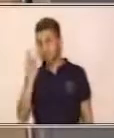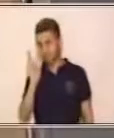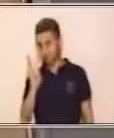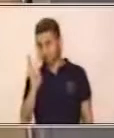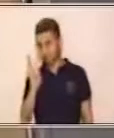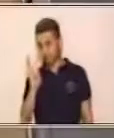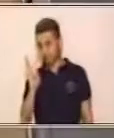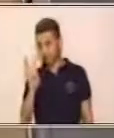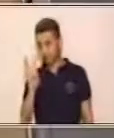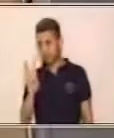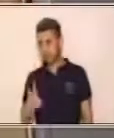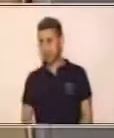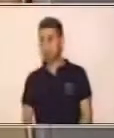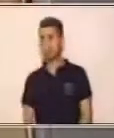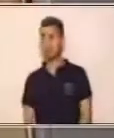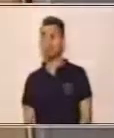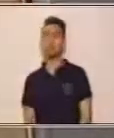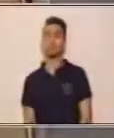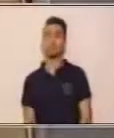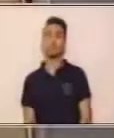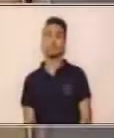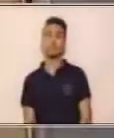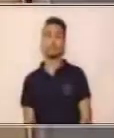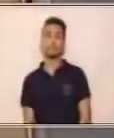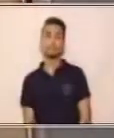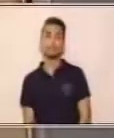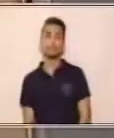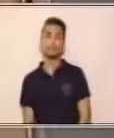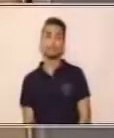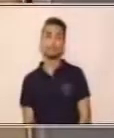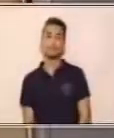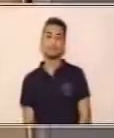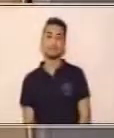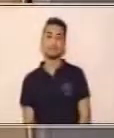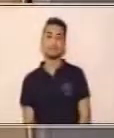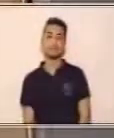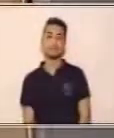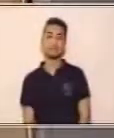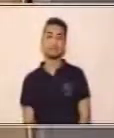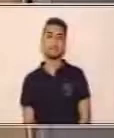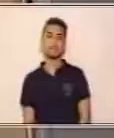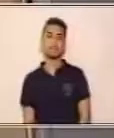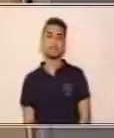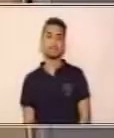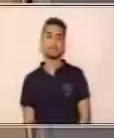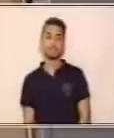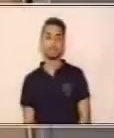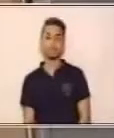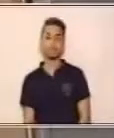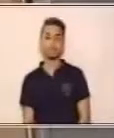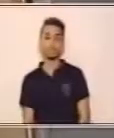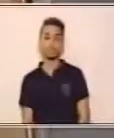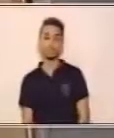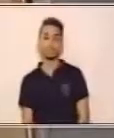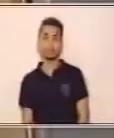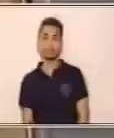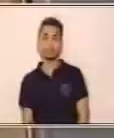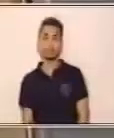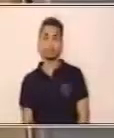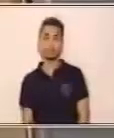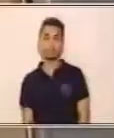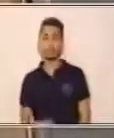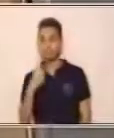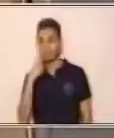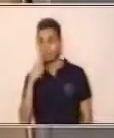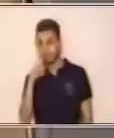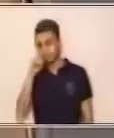5 le quito 2, ¿cuánto me va a quedar? Muy bien, voy a tratar entonces de